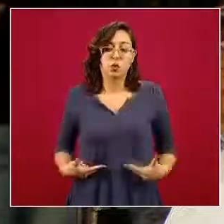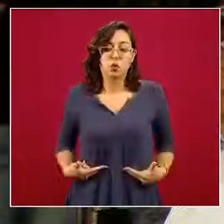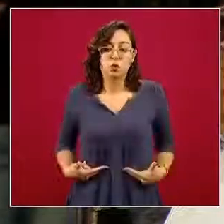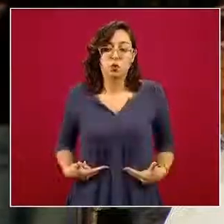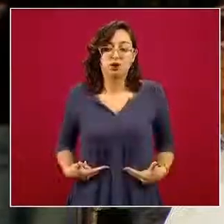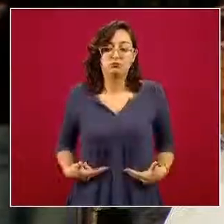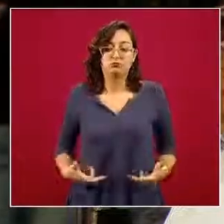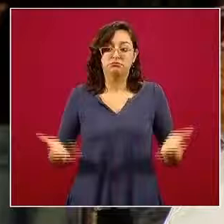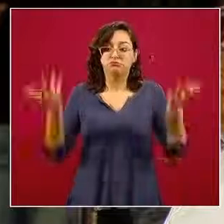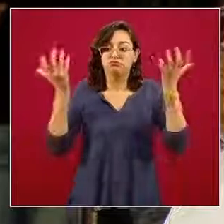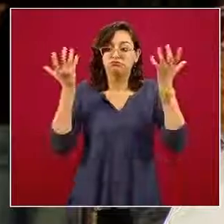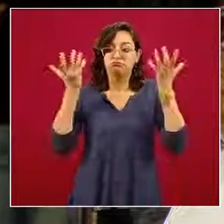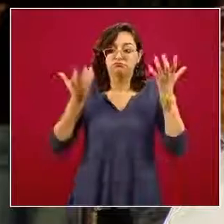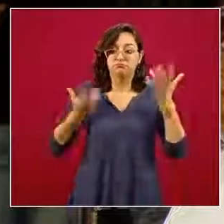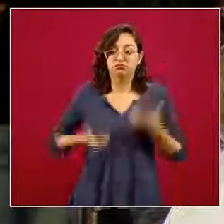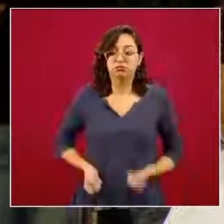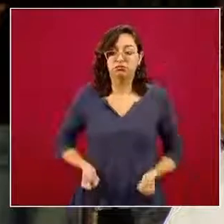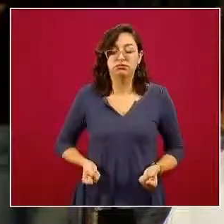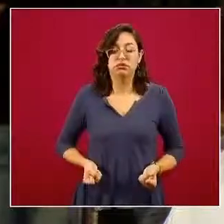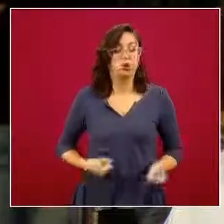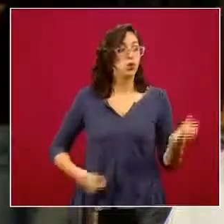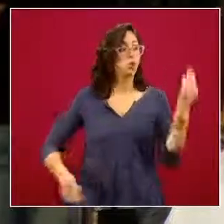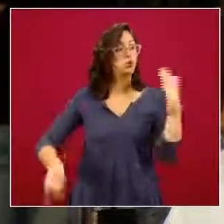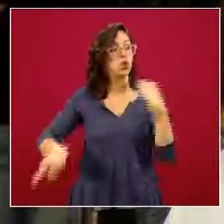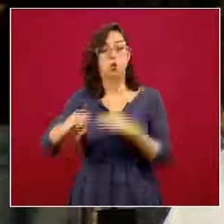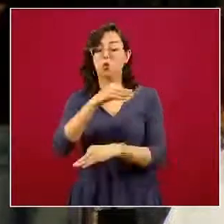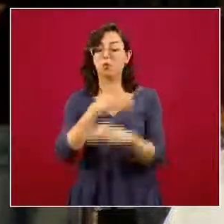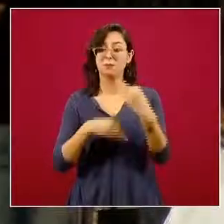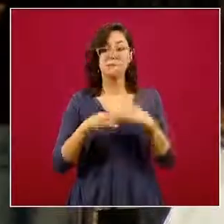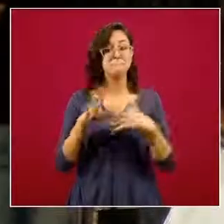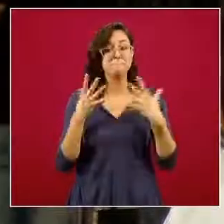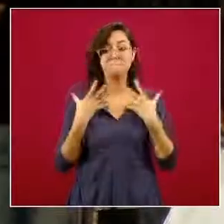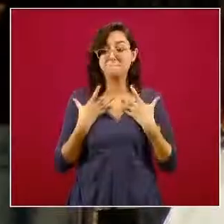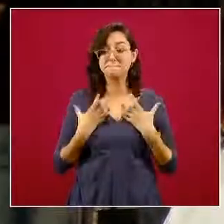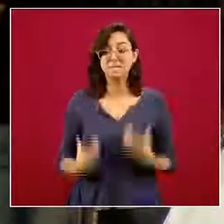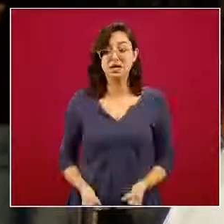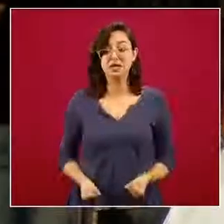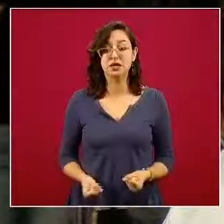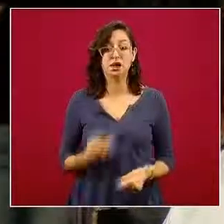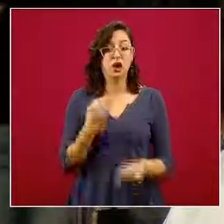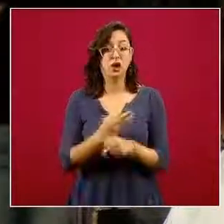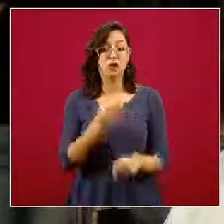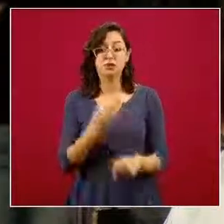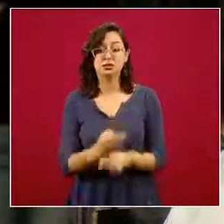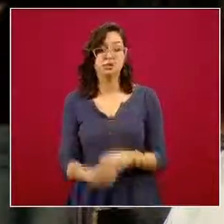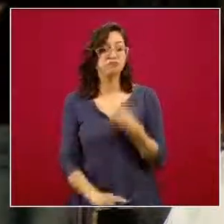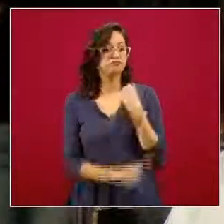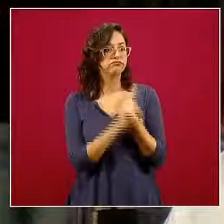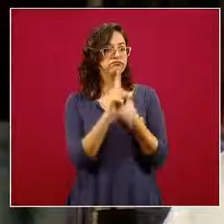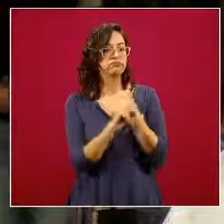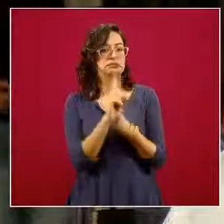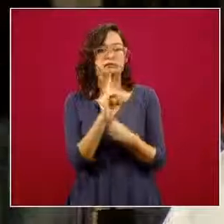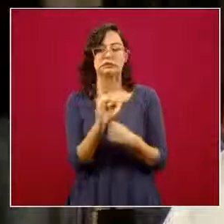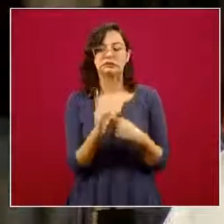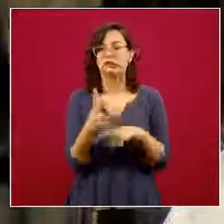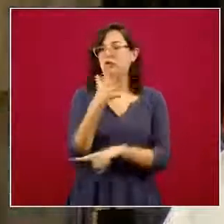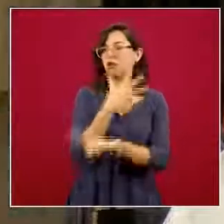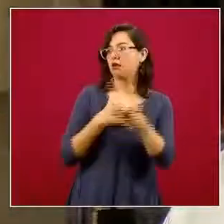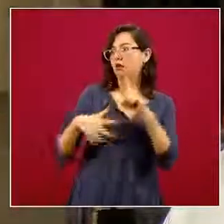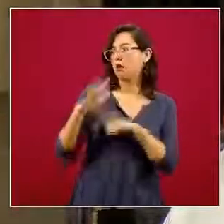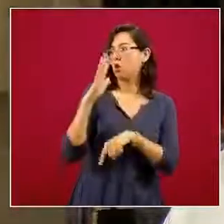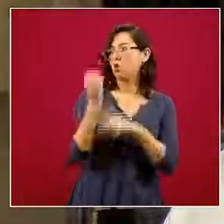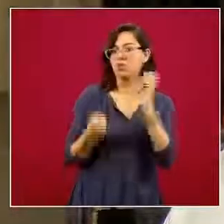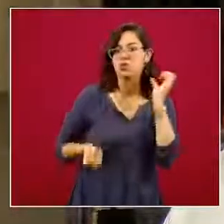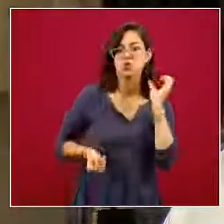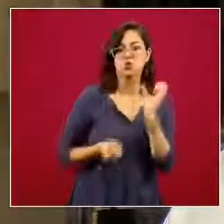pues desconcertados y desconcertadas, estamos en un proceso de enfrentar una situación nueva para la que no